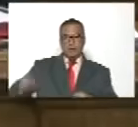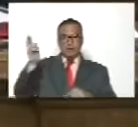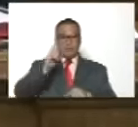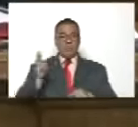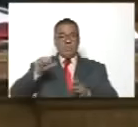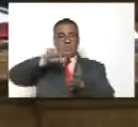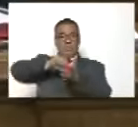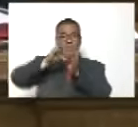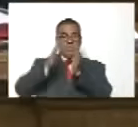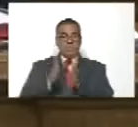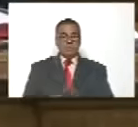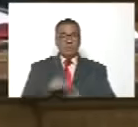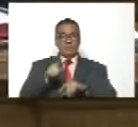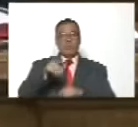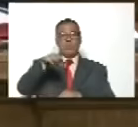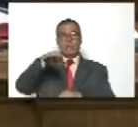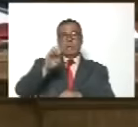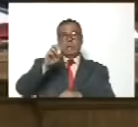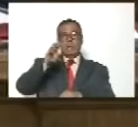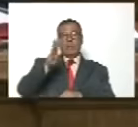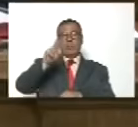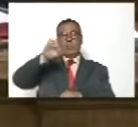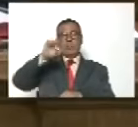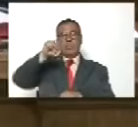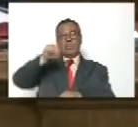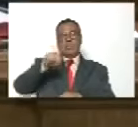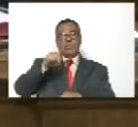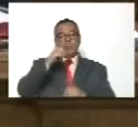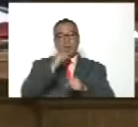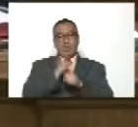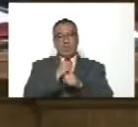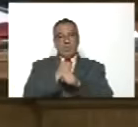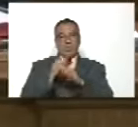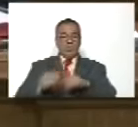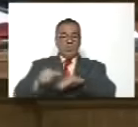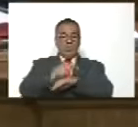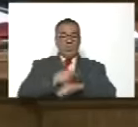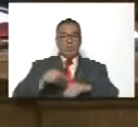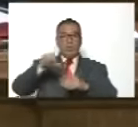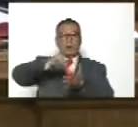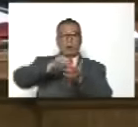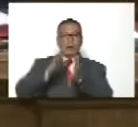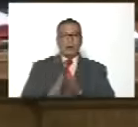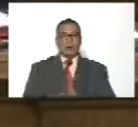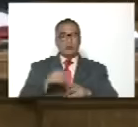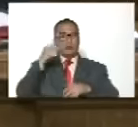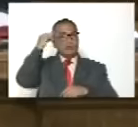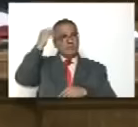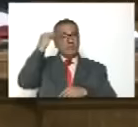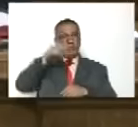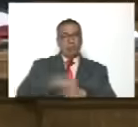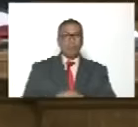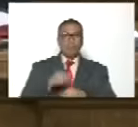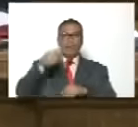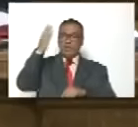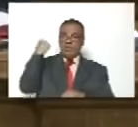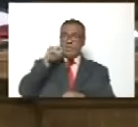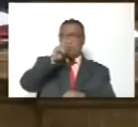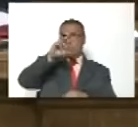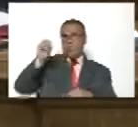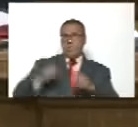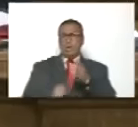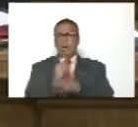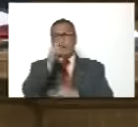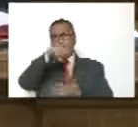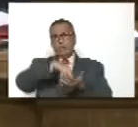República Islámica de Irán, Ebrahim Raisi, y funcionarios del gobierno iraní. Considerando que el pasado 20